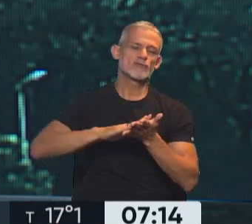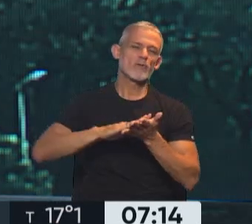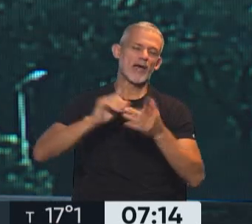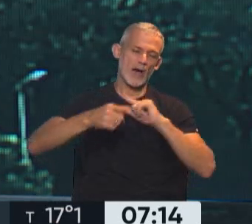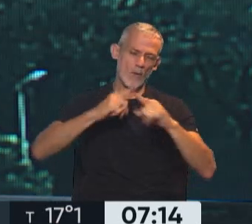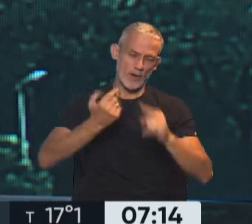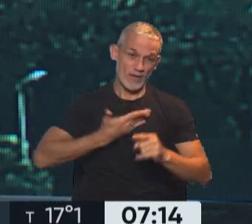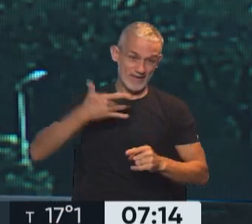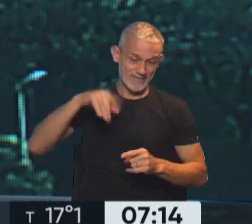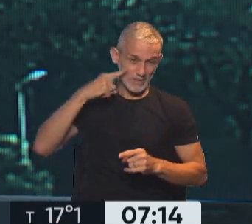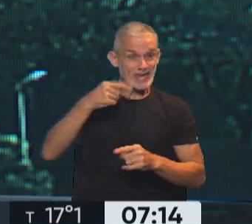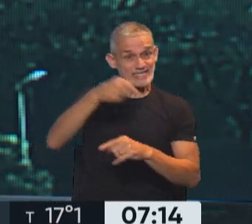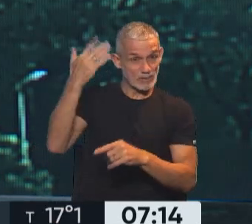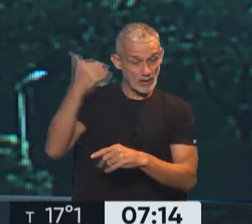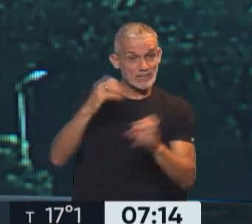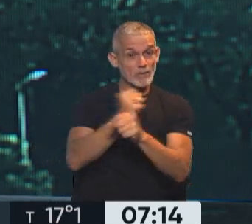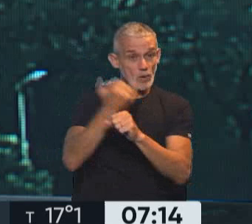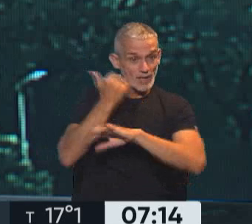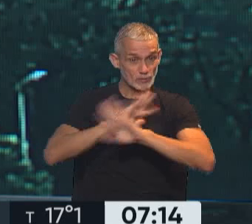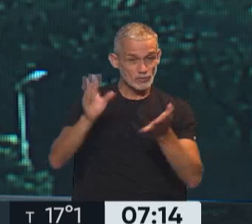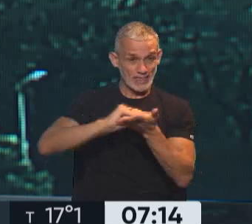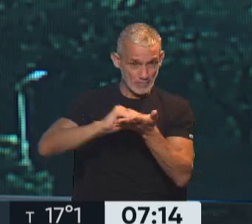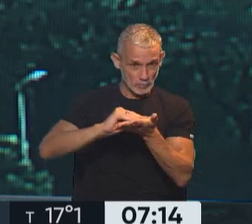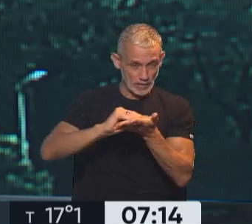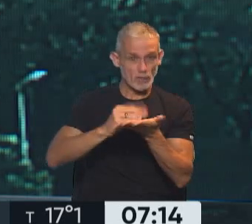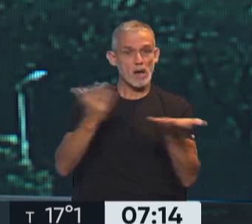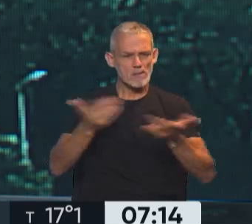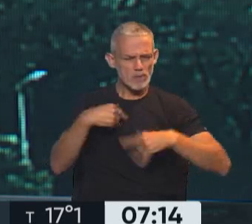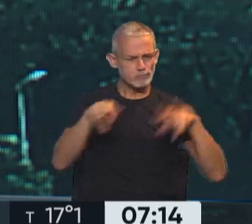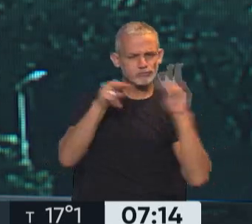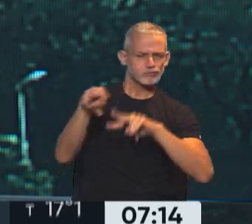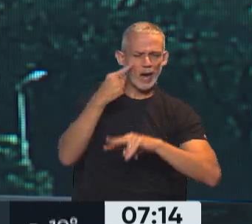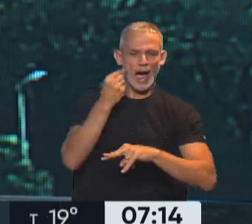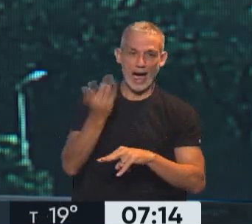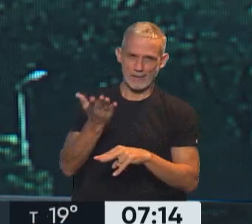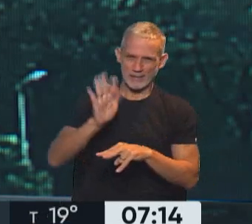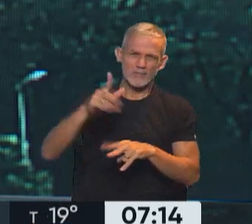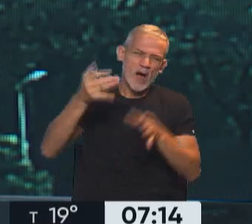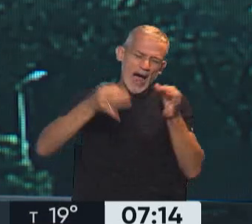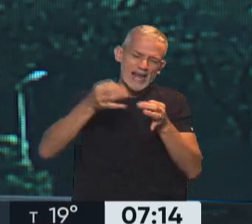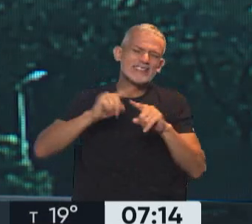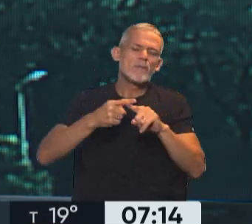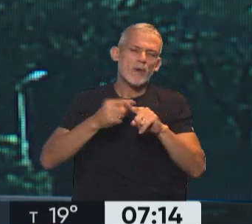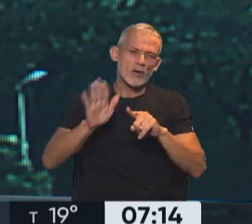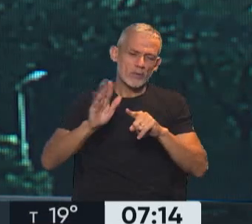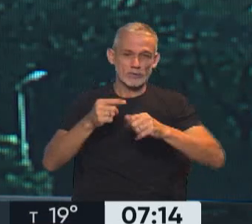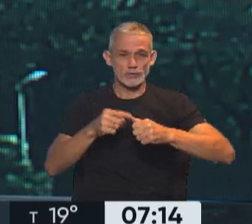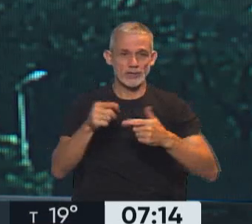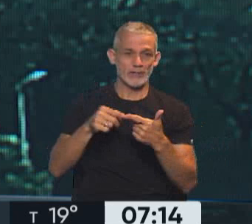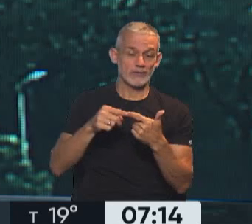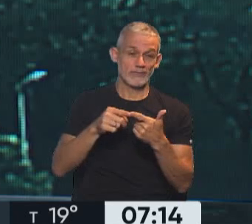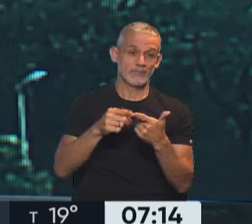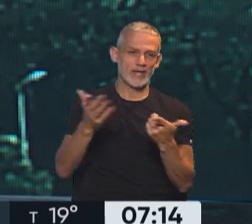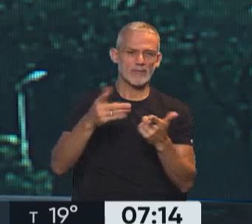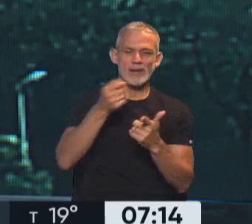Internacional que se aprobó la semana pasada en el Congreso y allí están puestas todas las miradas. Luego vamos a hacer un análisis político también de lo que ocurrió durante